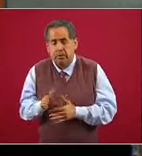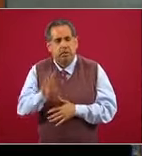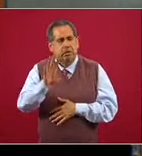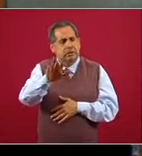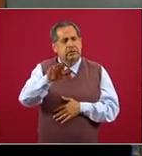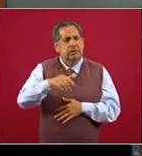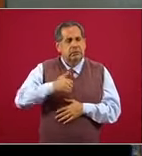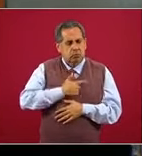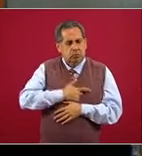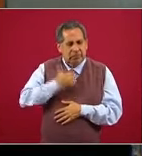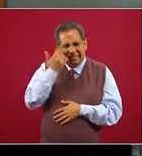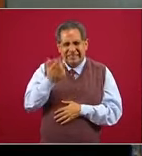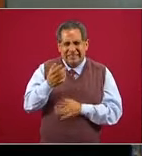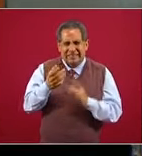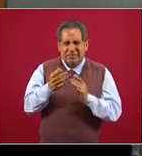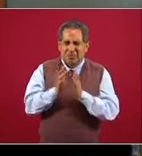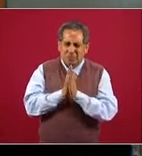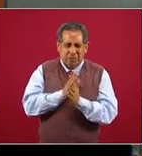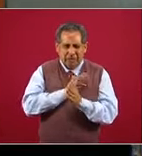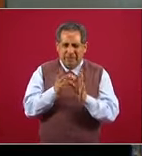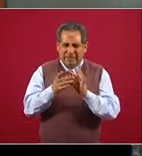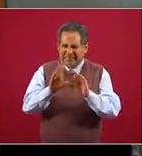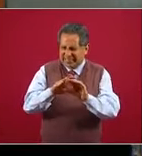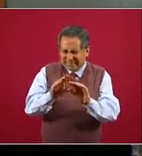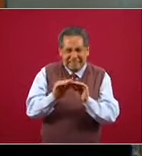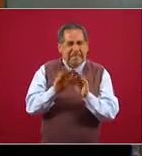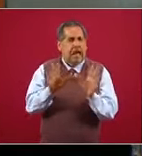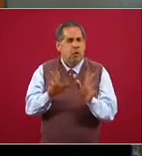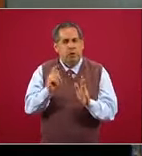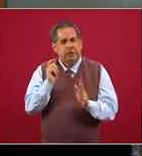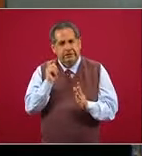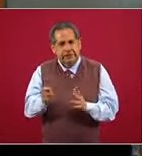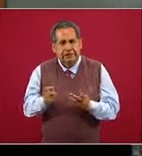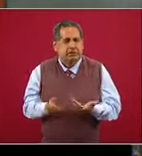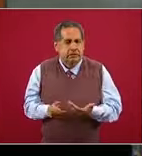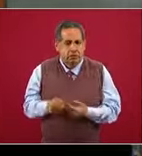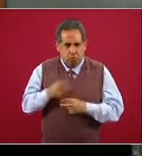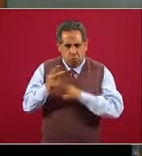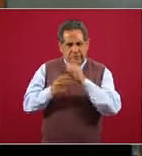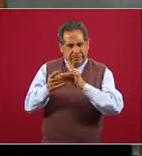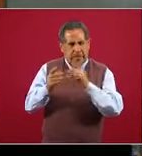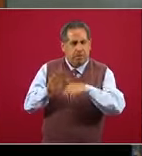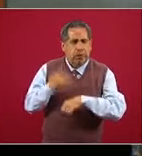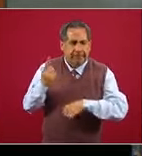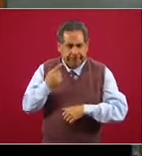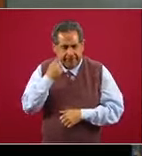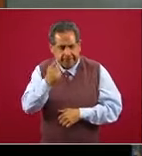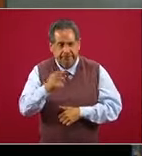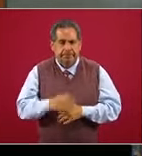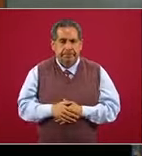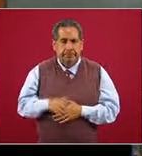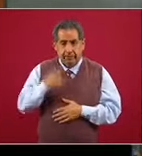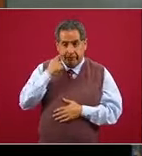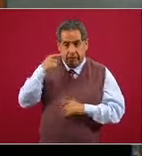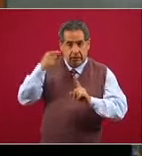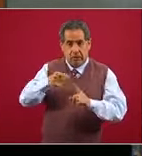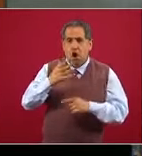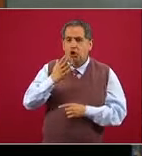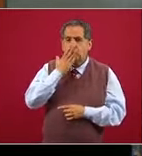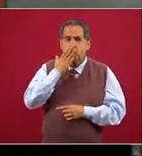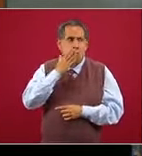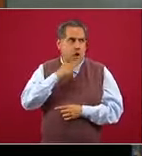mí me gustaría que fuera un poco más explícito respecto a lo que esto significa. Me explico. En particular en Sonora, pero creo